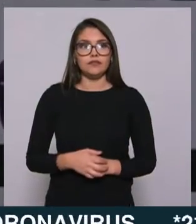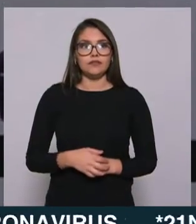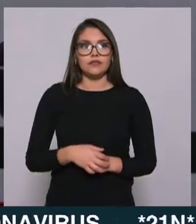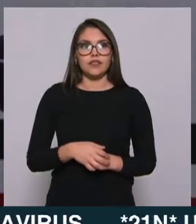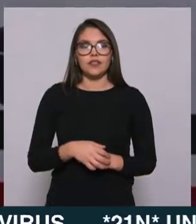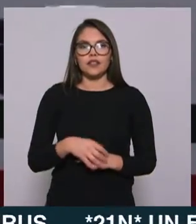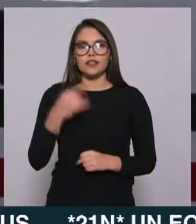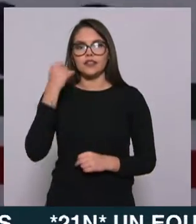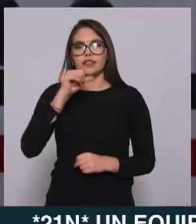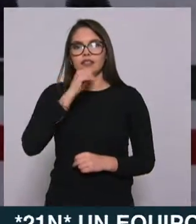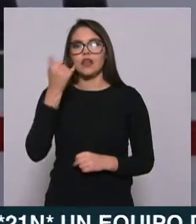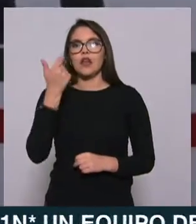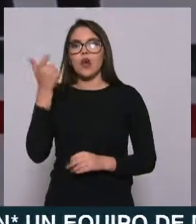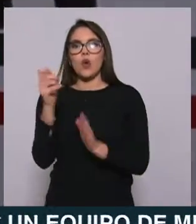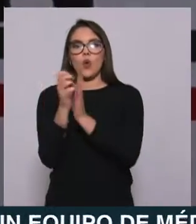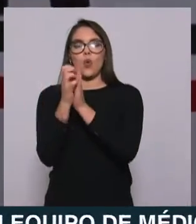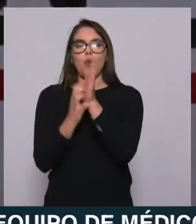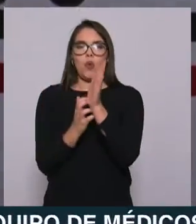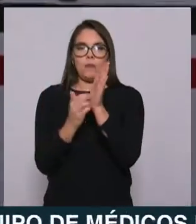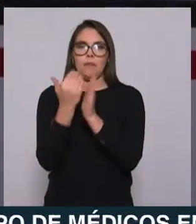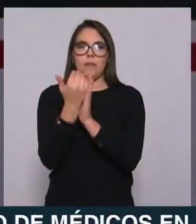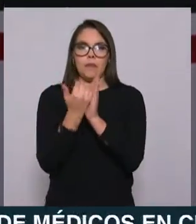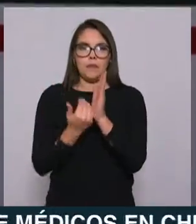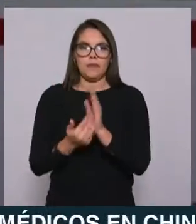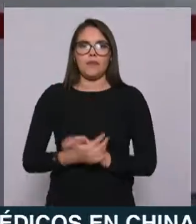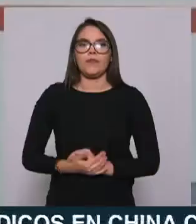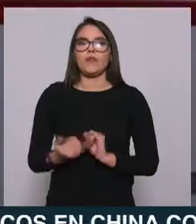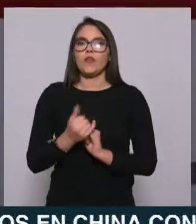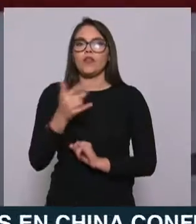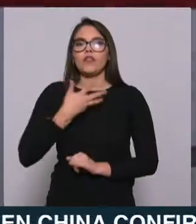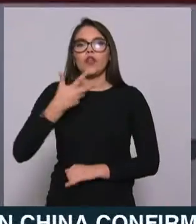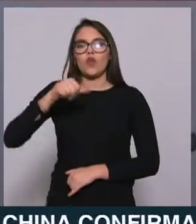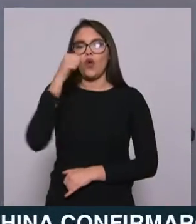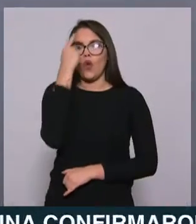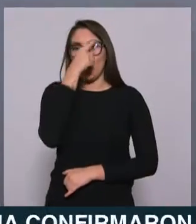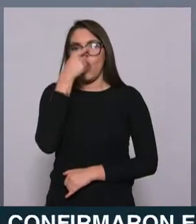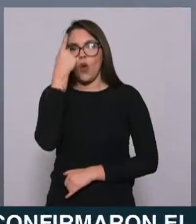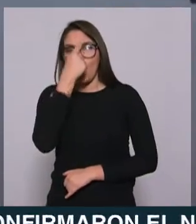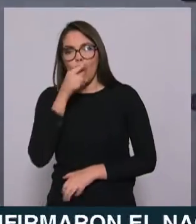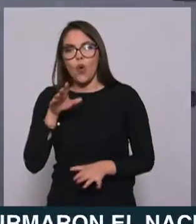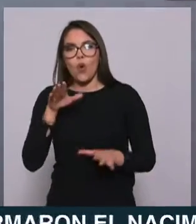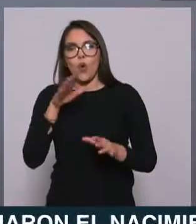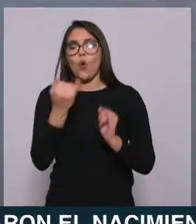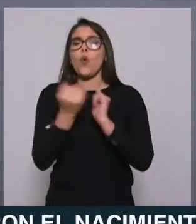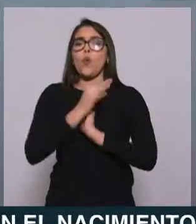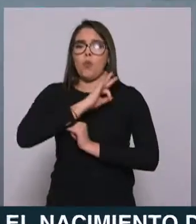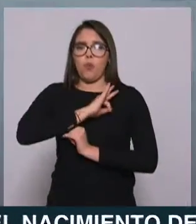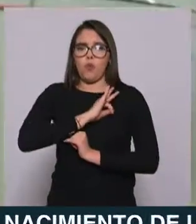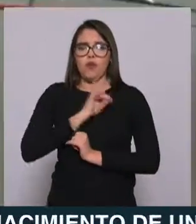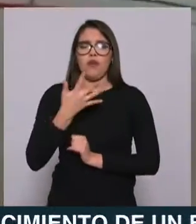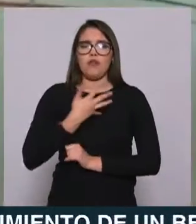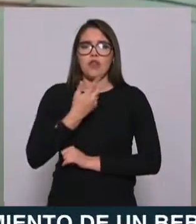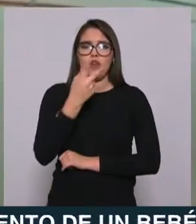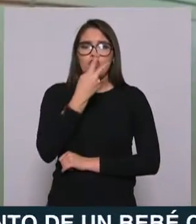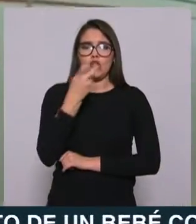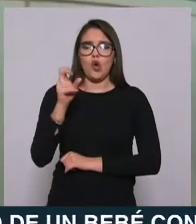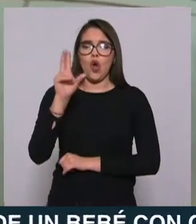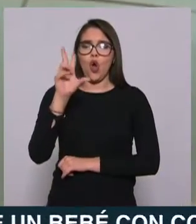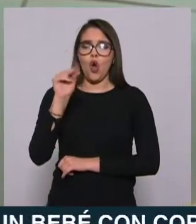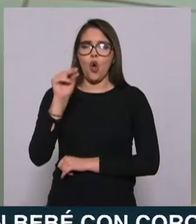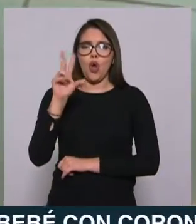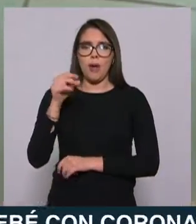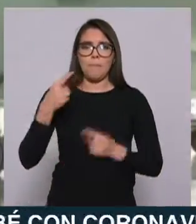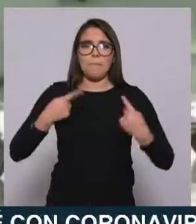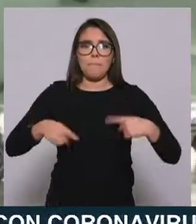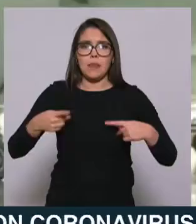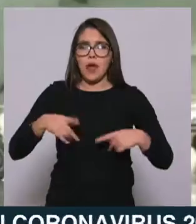otras aeronaves de su tipo, cuenta con autonomía de 11 horas de vuelo, tiene capacidad para 280 pasajeros, entre